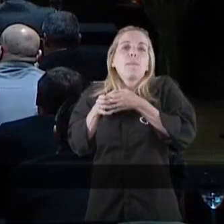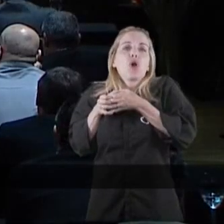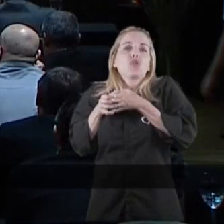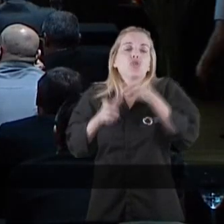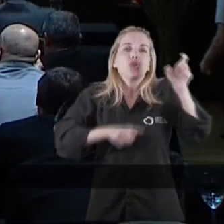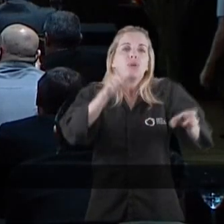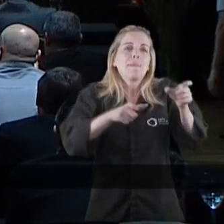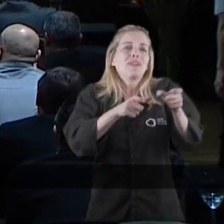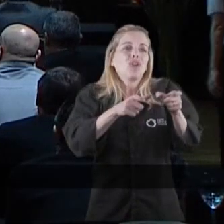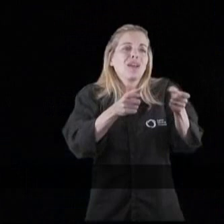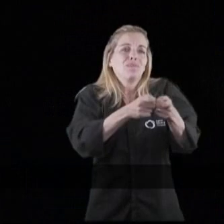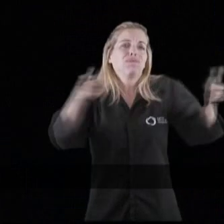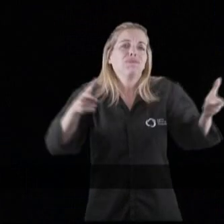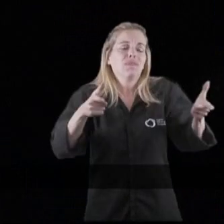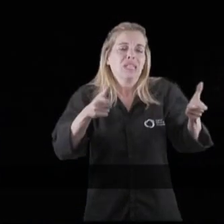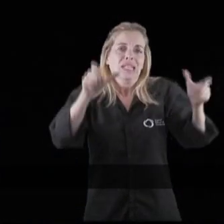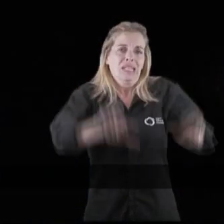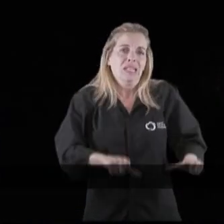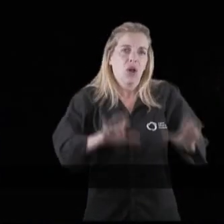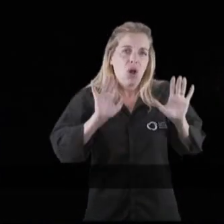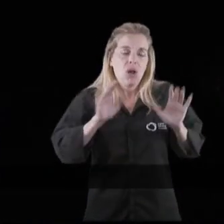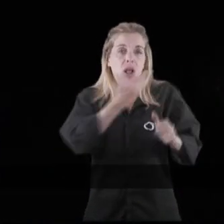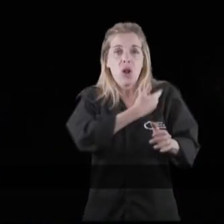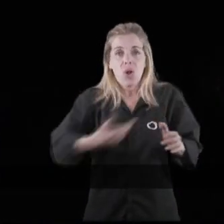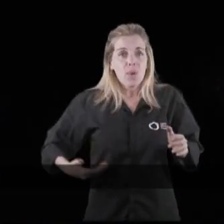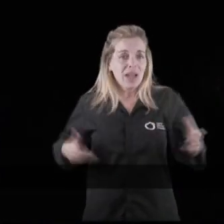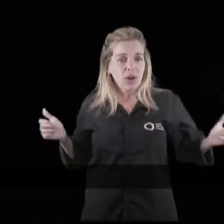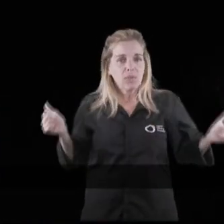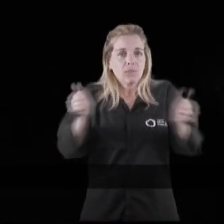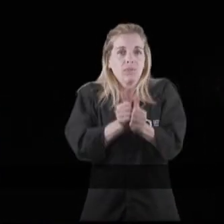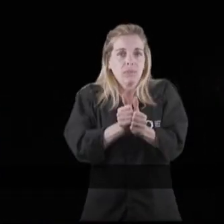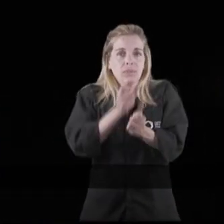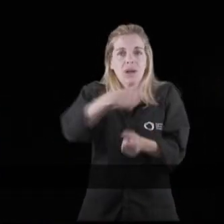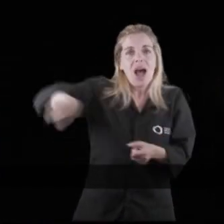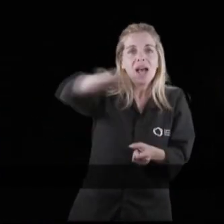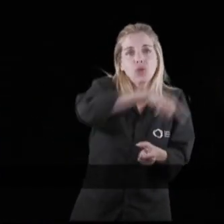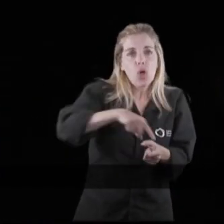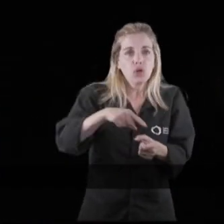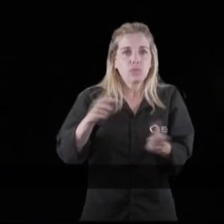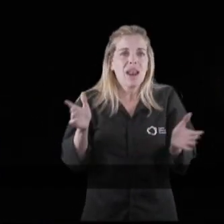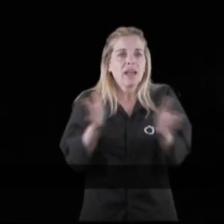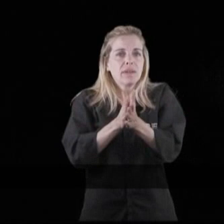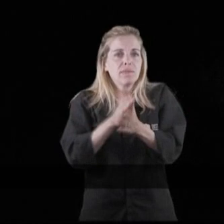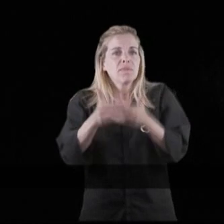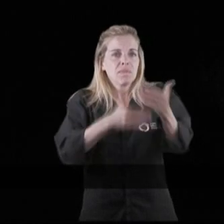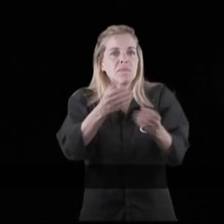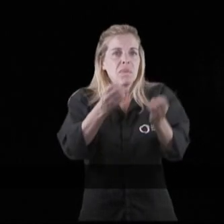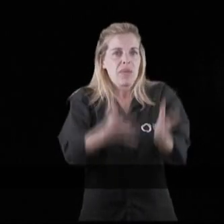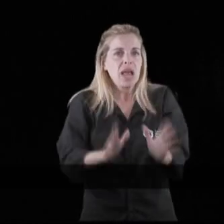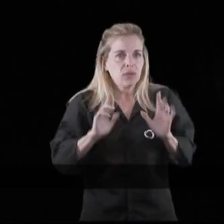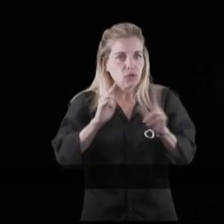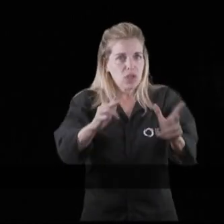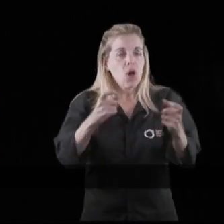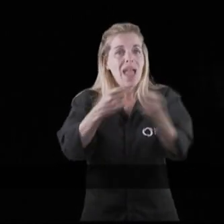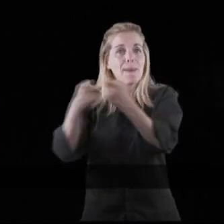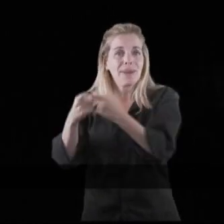muchos. Nosotros vamos a estar al lado de ustedes para que esto funcione. Vuelvo a repetirle, las